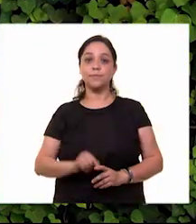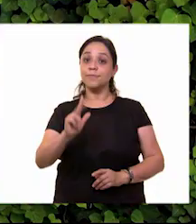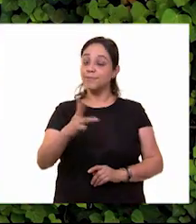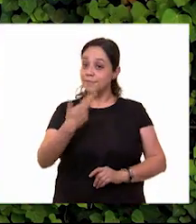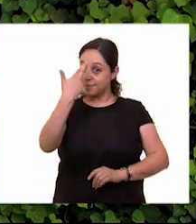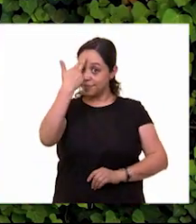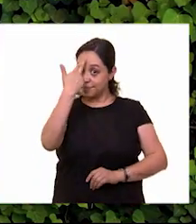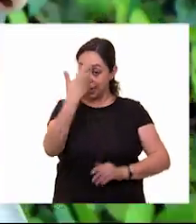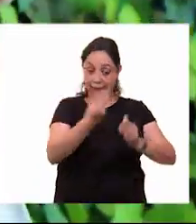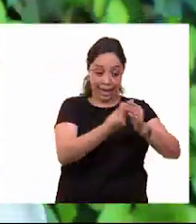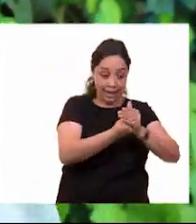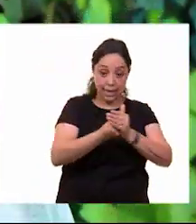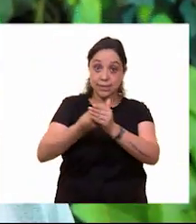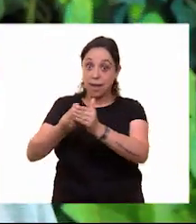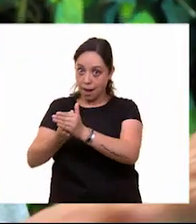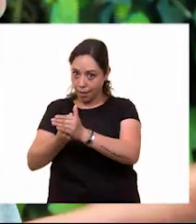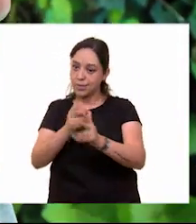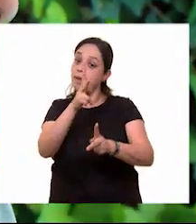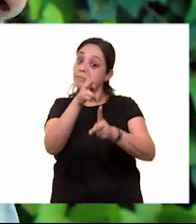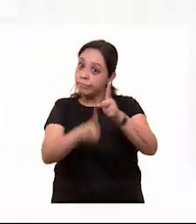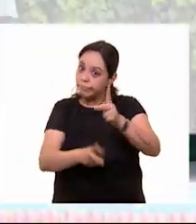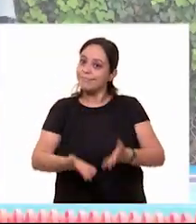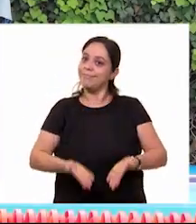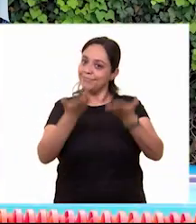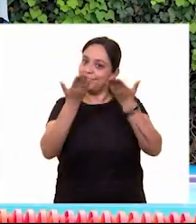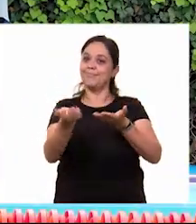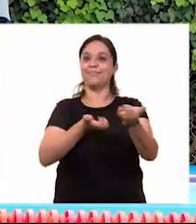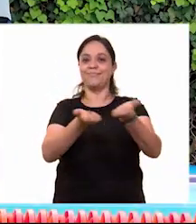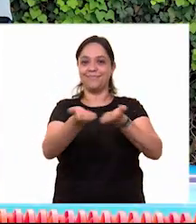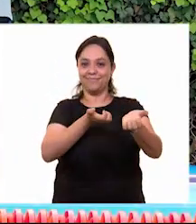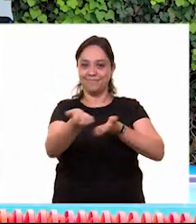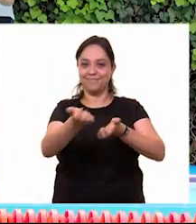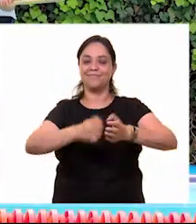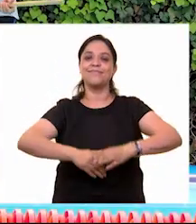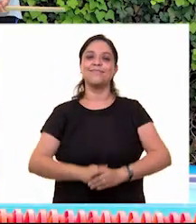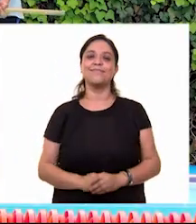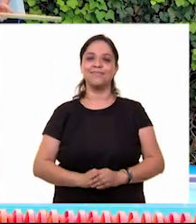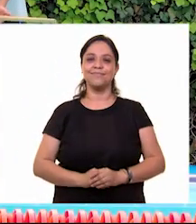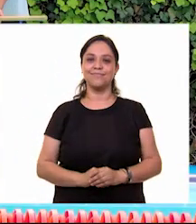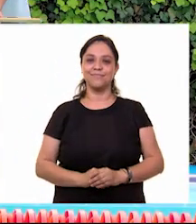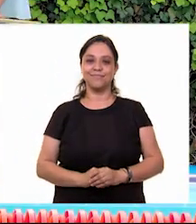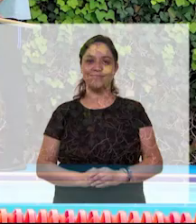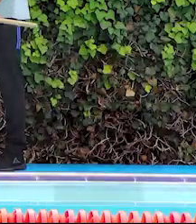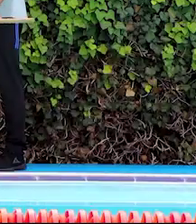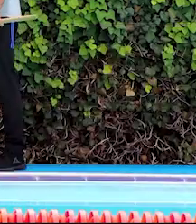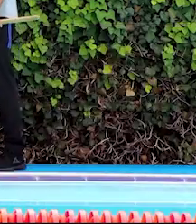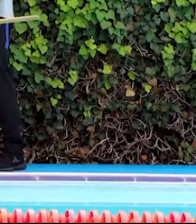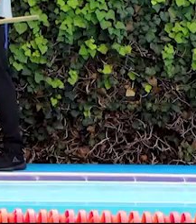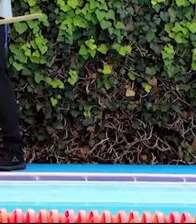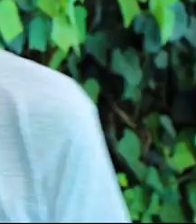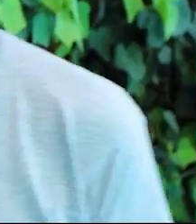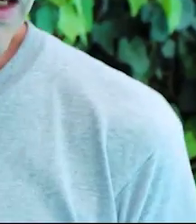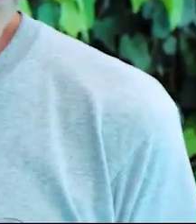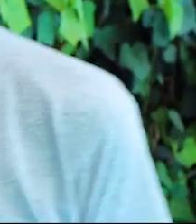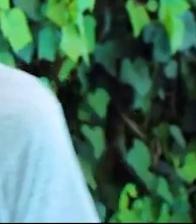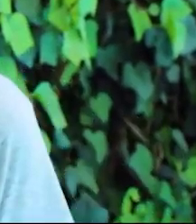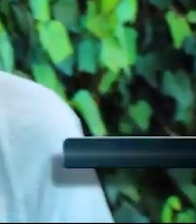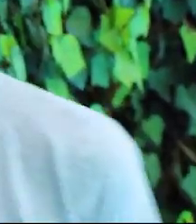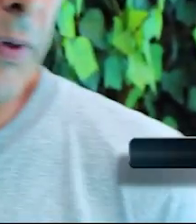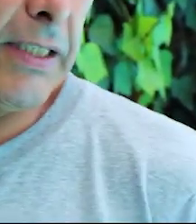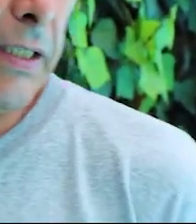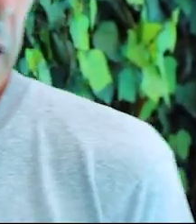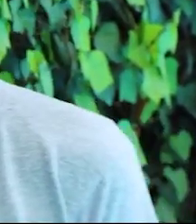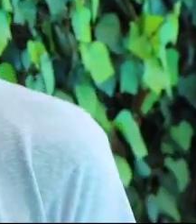Recuerda, entre clase y clase, activa tu cuerpo. Ok, vamos a tomar un palo, lo que vamos a trabajar es brazo, abrimos